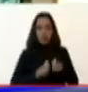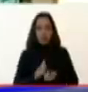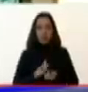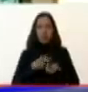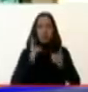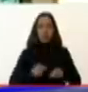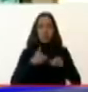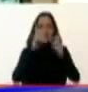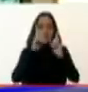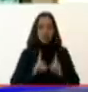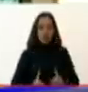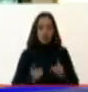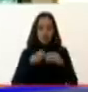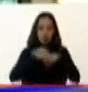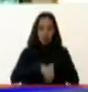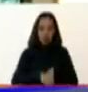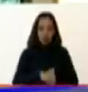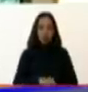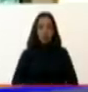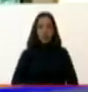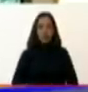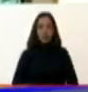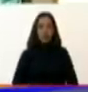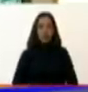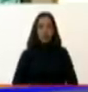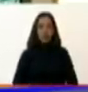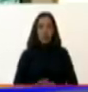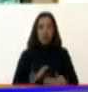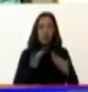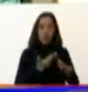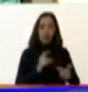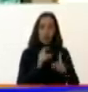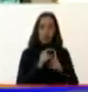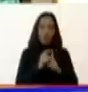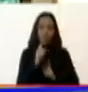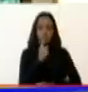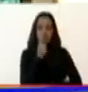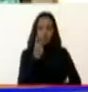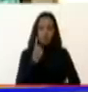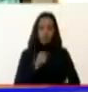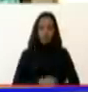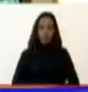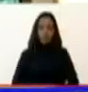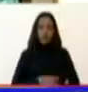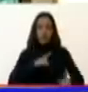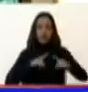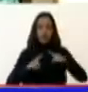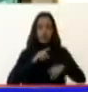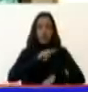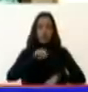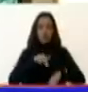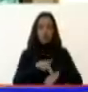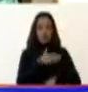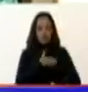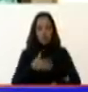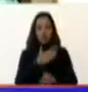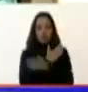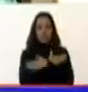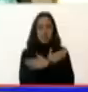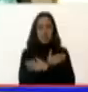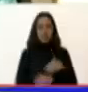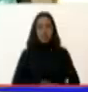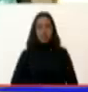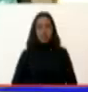decisiones aquí en conjunto y le voy a dar la palabra en primer lugar a la coordinadora nacional. Quiero felicitarla, la